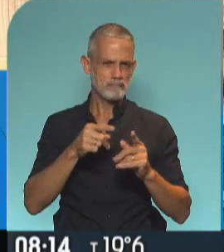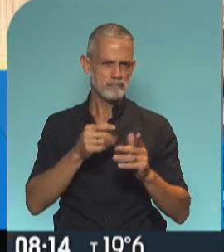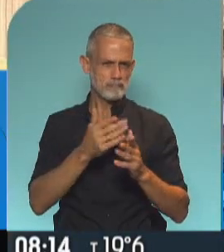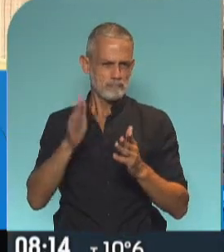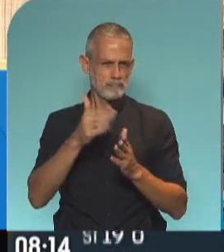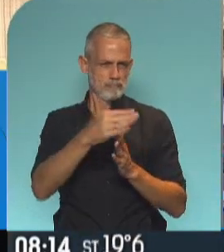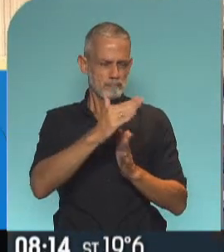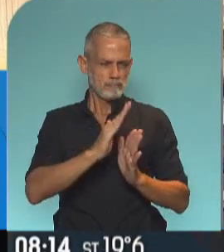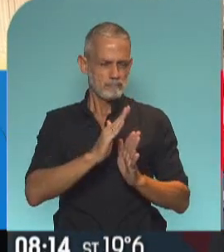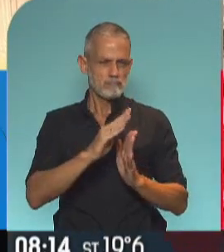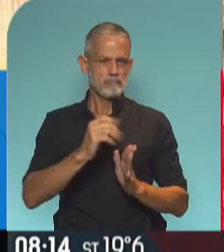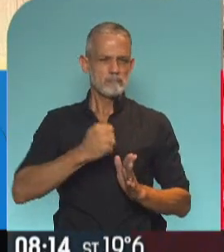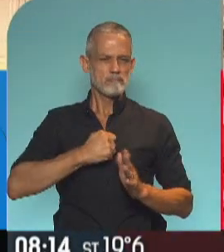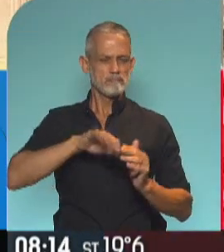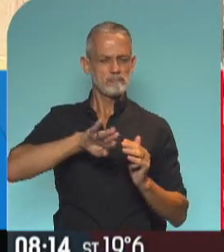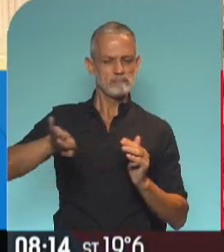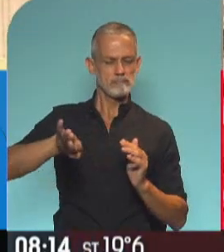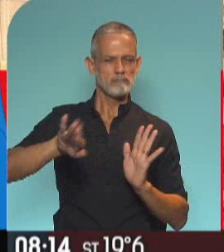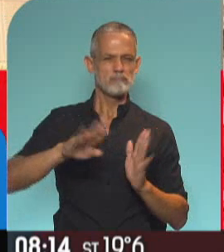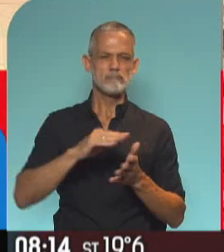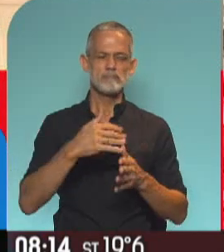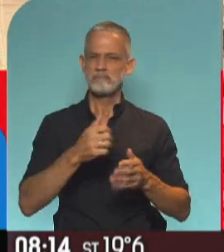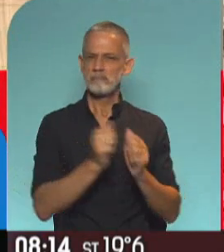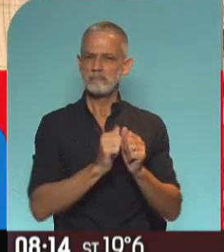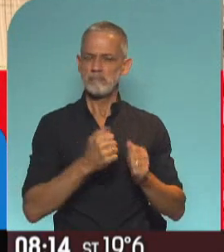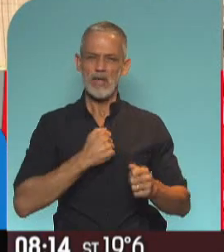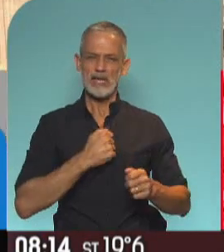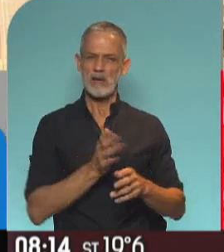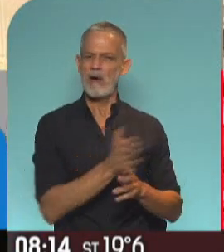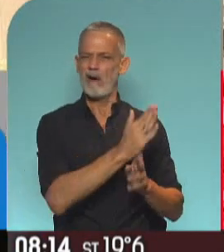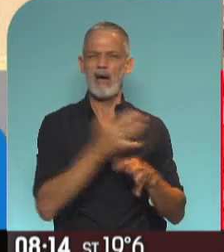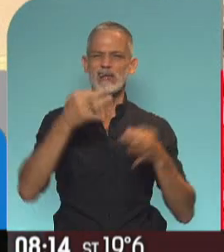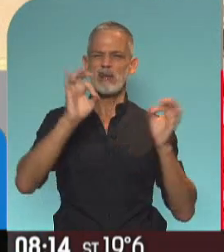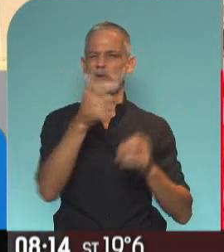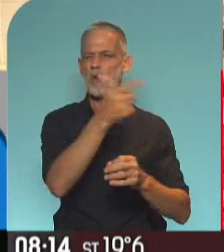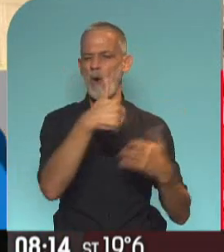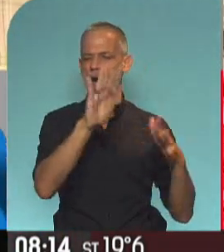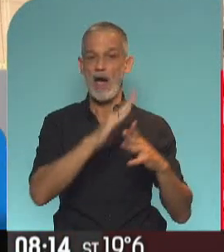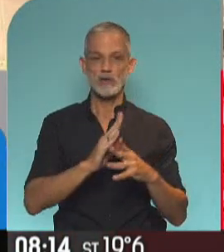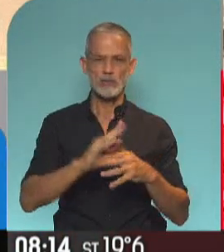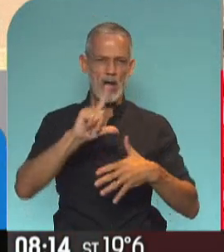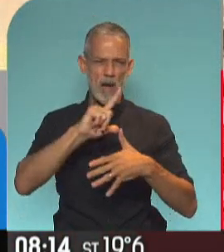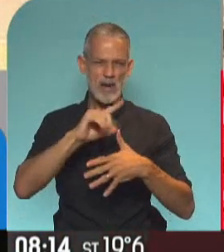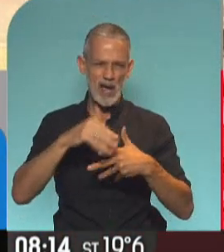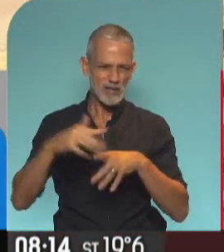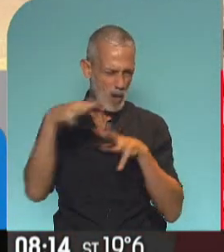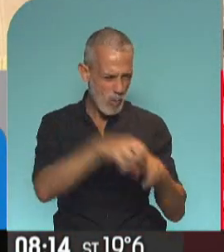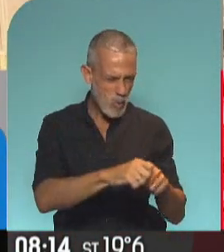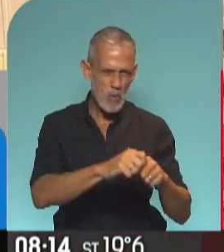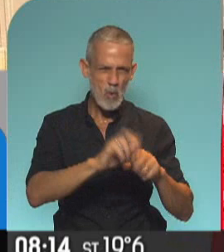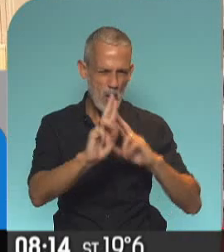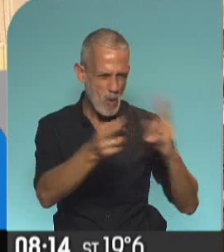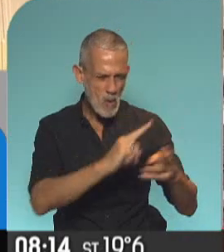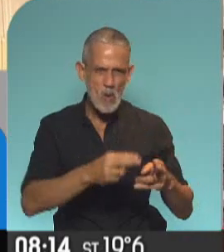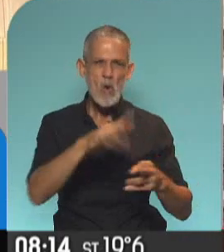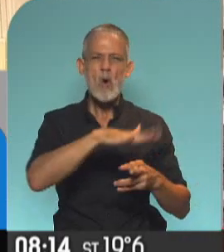decía cristianismo, fuera del cristianismo no hay salvación, y se invade América Latina y se trata de exterminar a